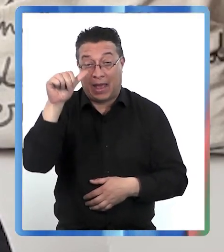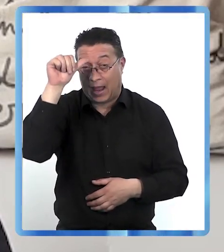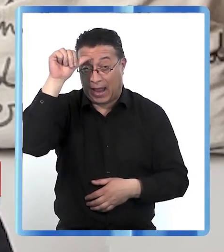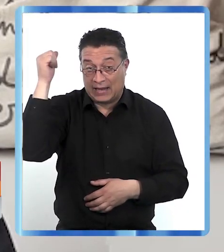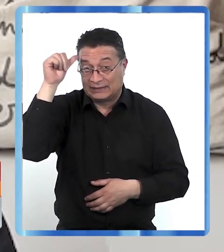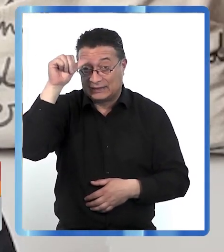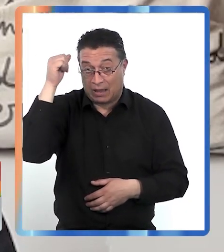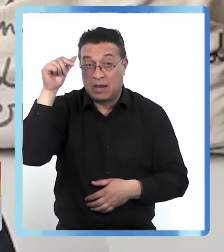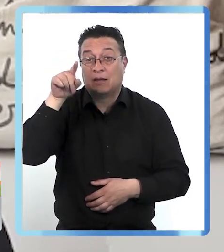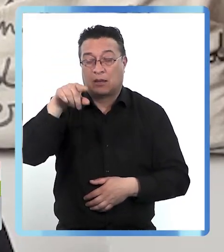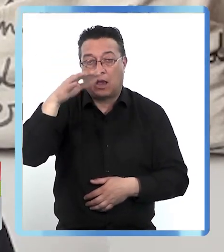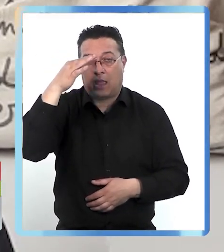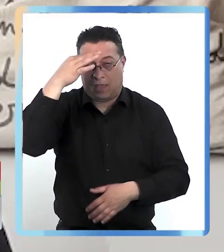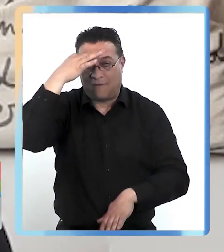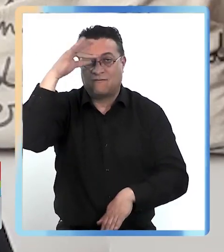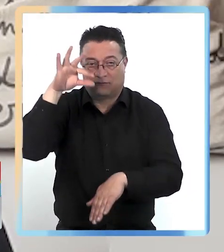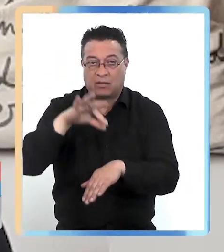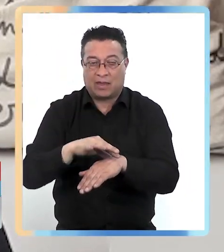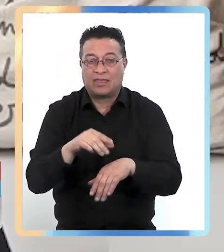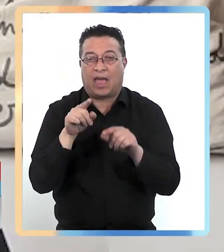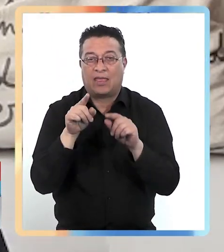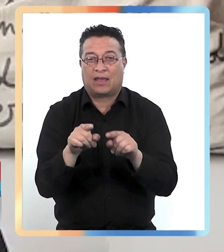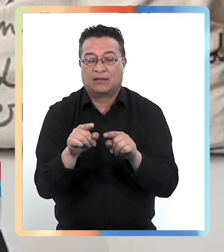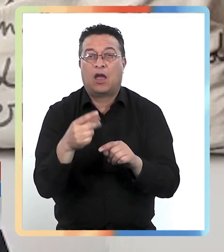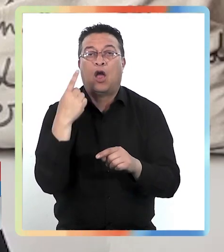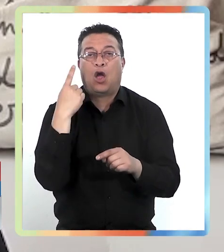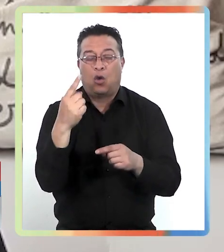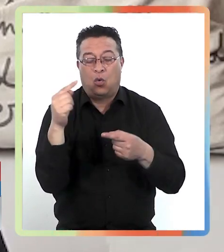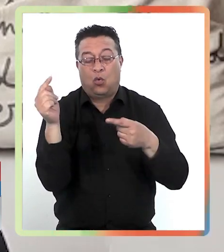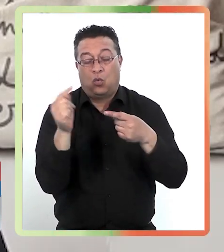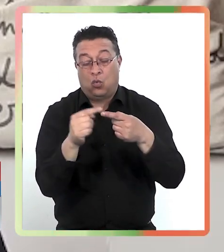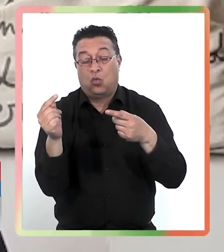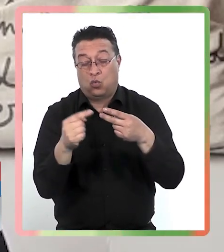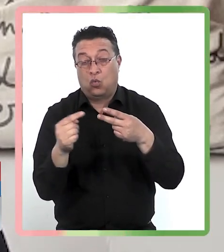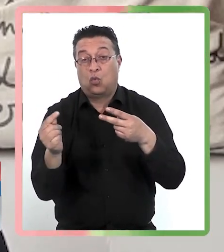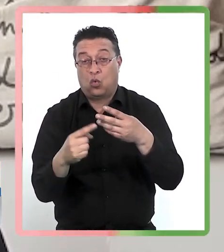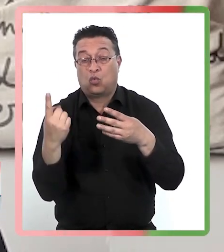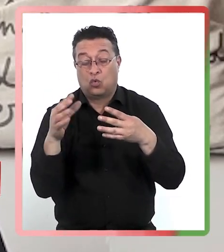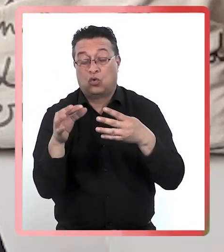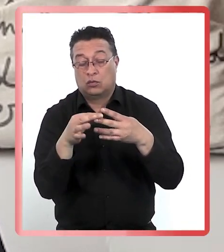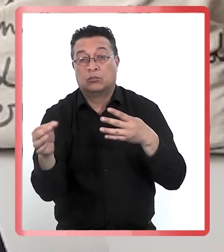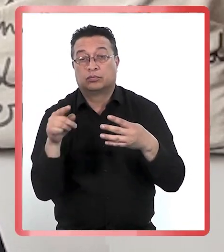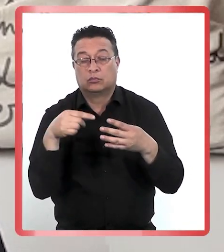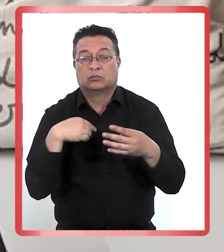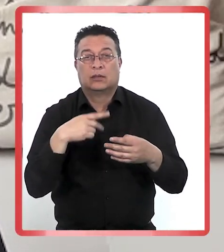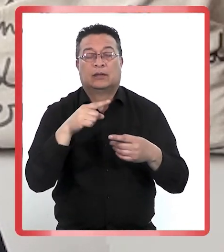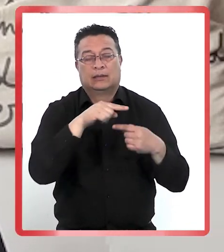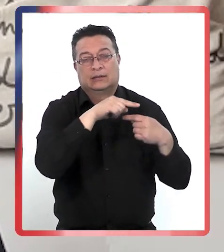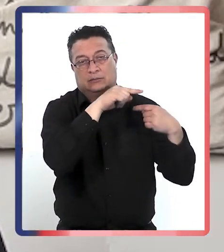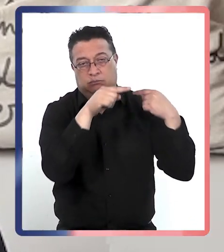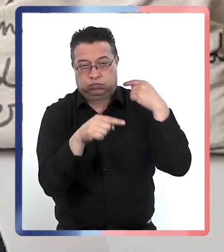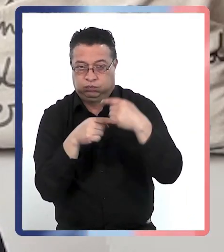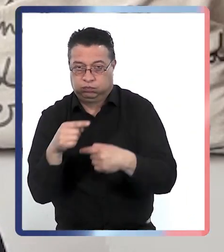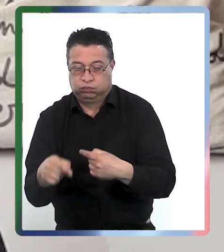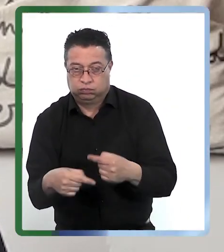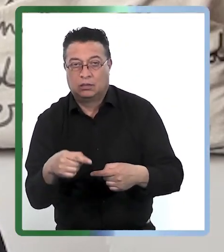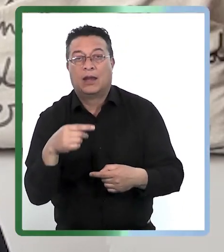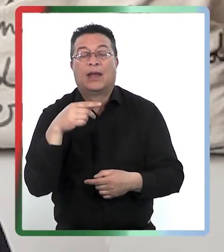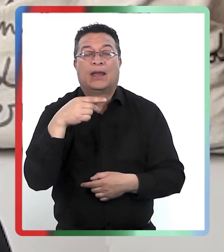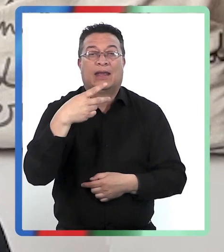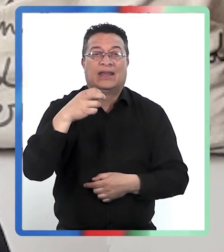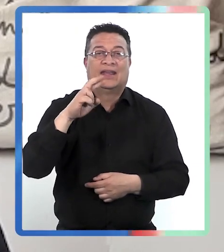Alzheimer es una enfermedad, ¿ya? Que es una de las causas de lo que nosotros llamamos demencia,